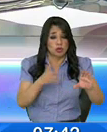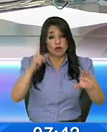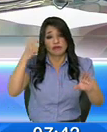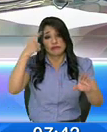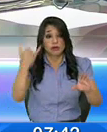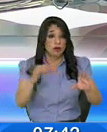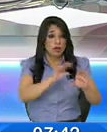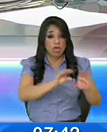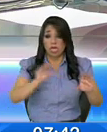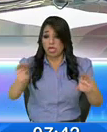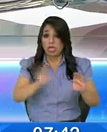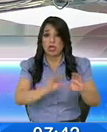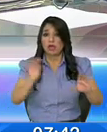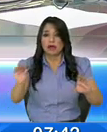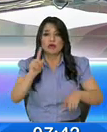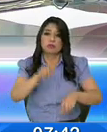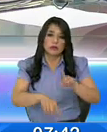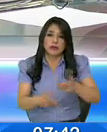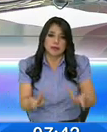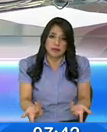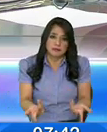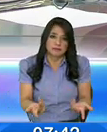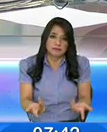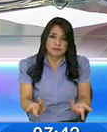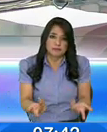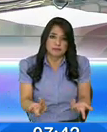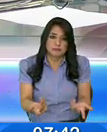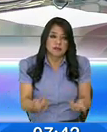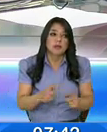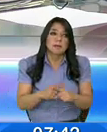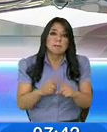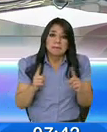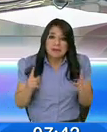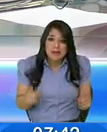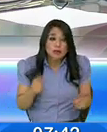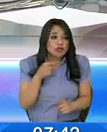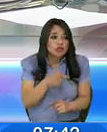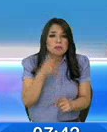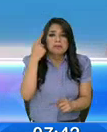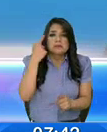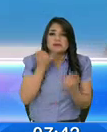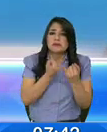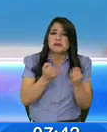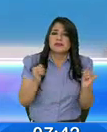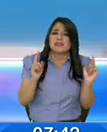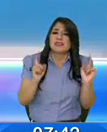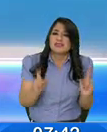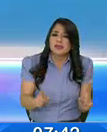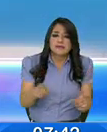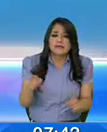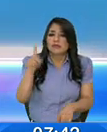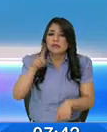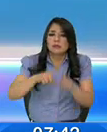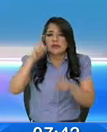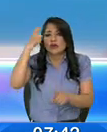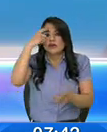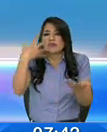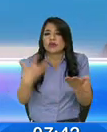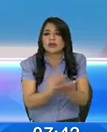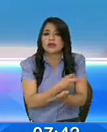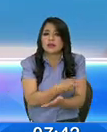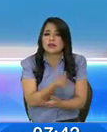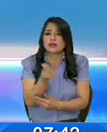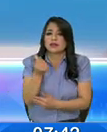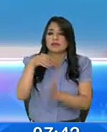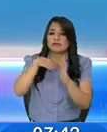actual no pues no echar mano a esos recursos pero miguel hay que dar una autonomía al banco central que el